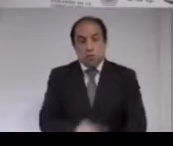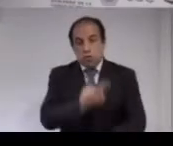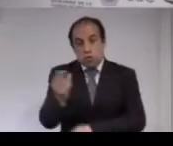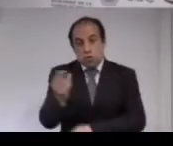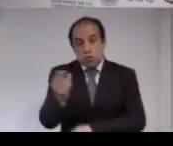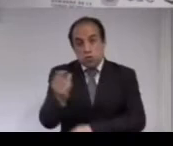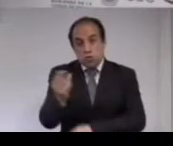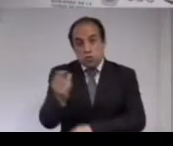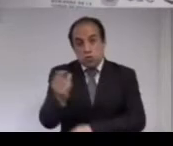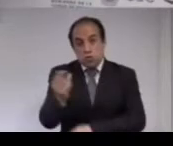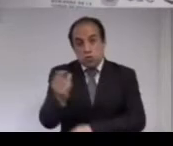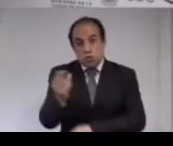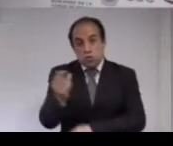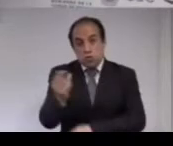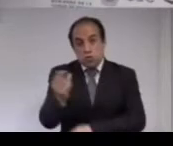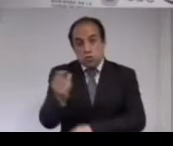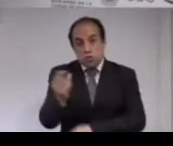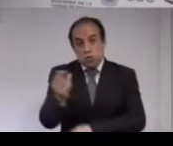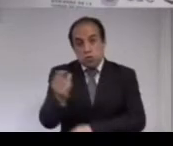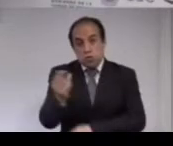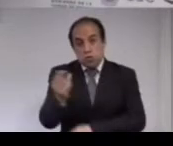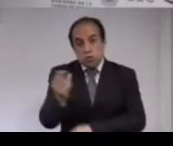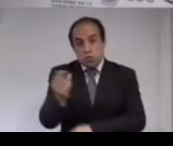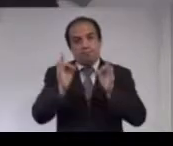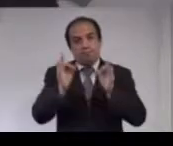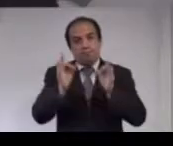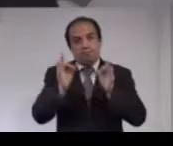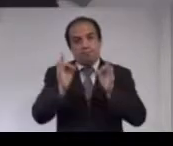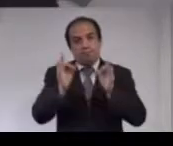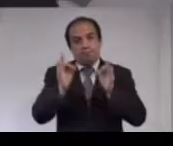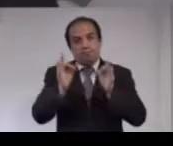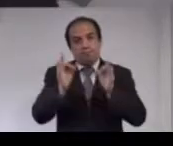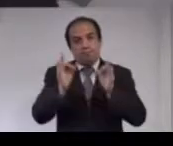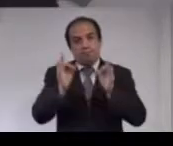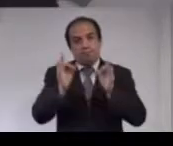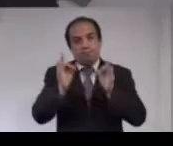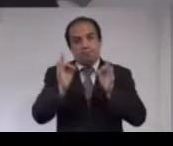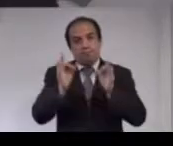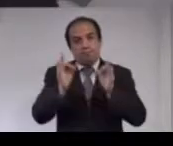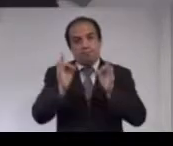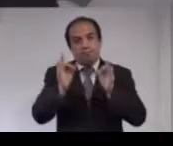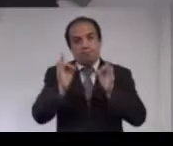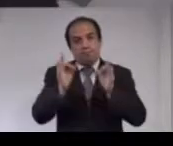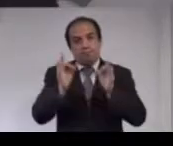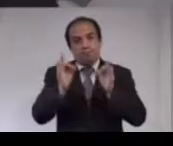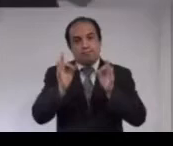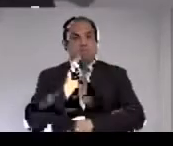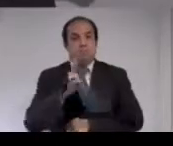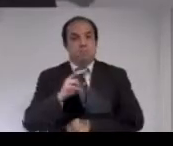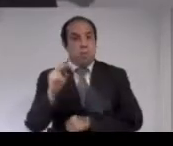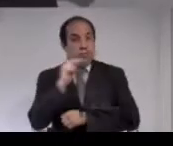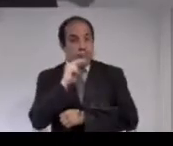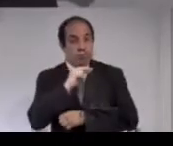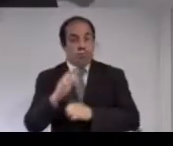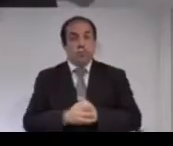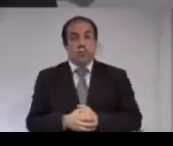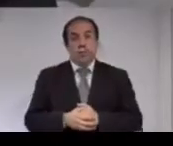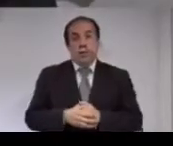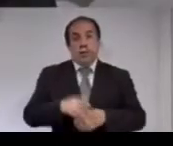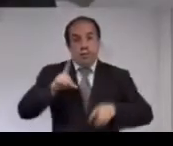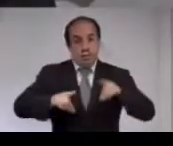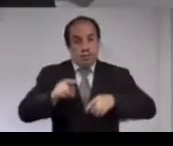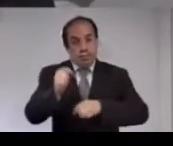Como ustedes saben, no hay un plazo predeterminado. Nosotros quisiéramos presentar resultados lo más pronto posible. Dependerá primero de